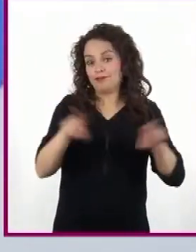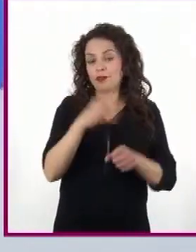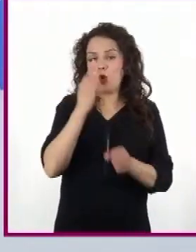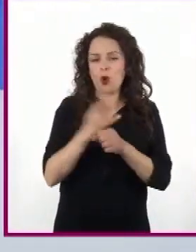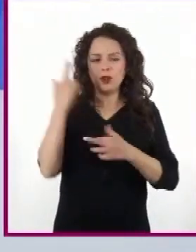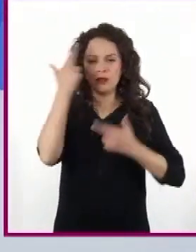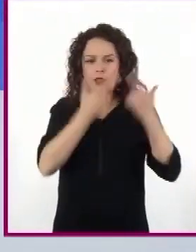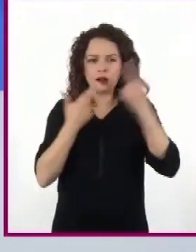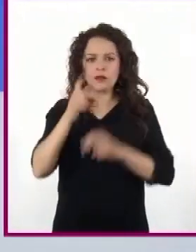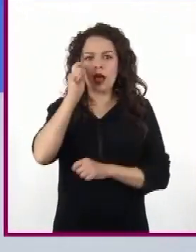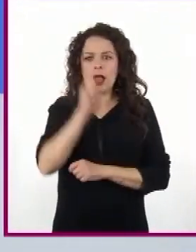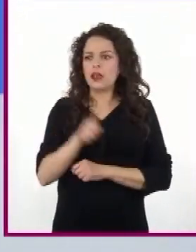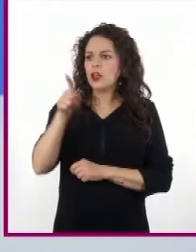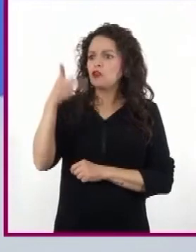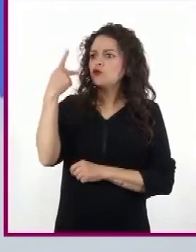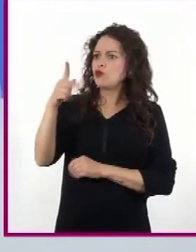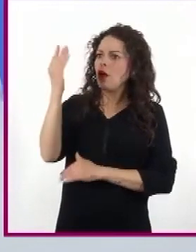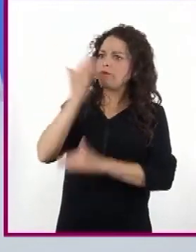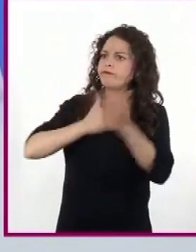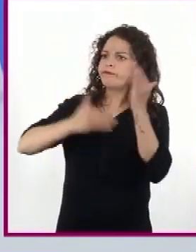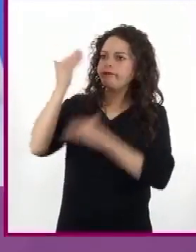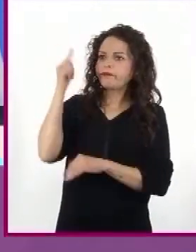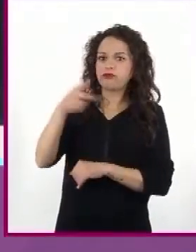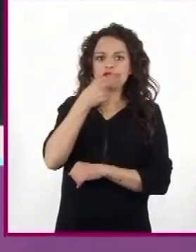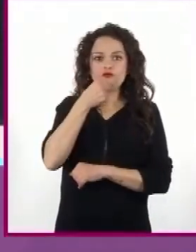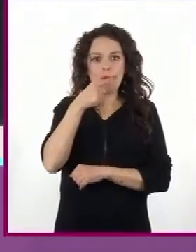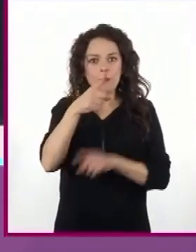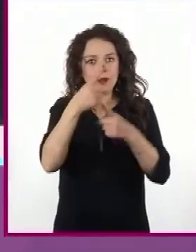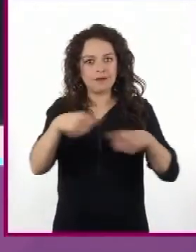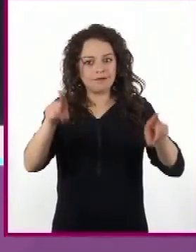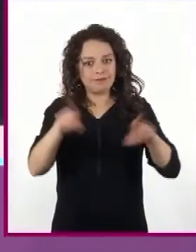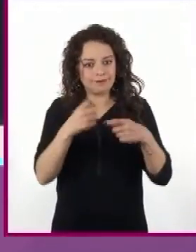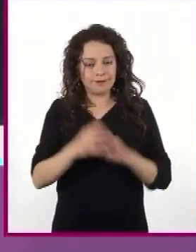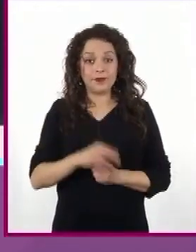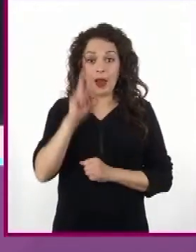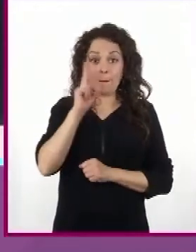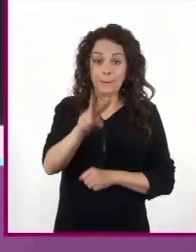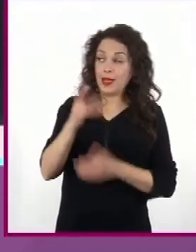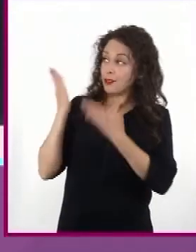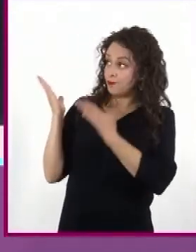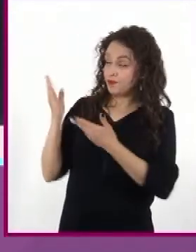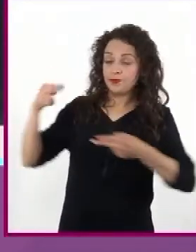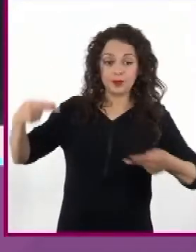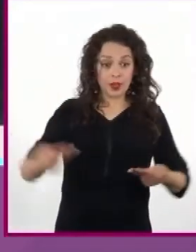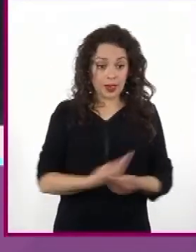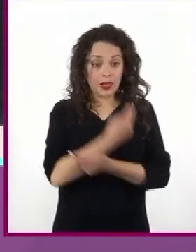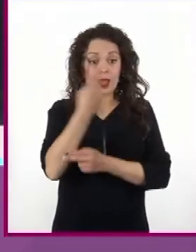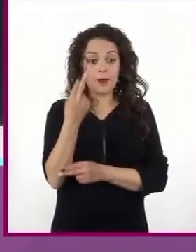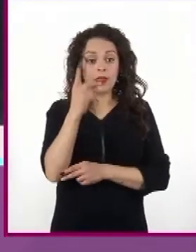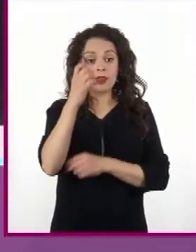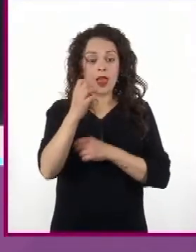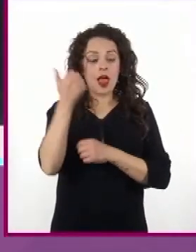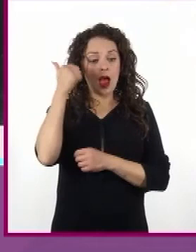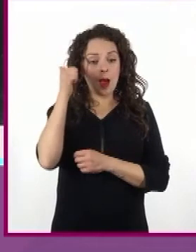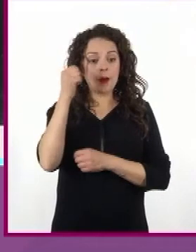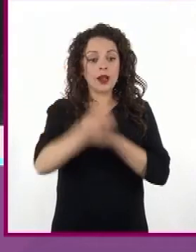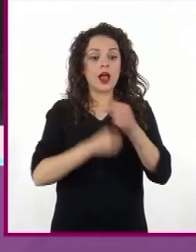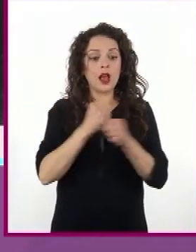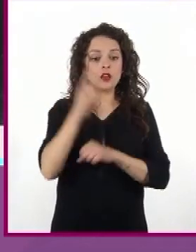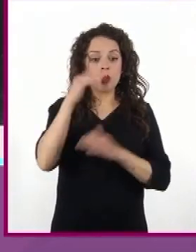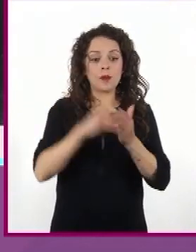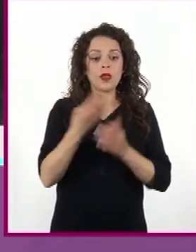señala los primeros logros de este gran compositor. Nació el 25 de abril de